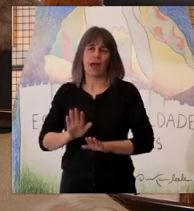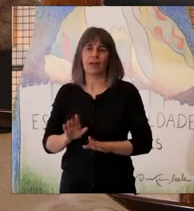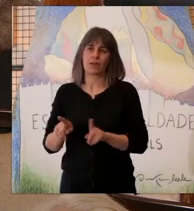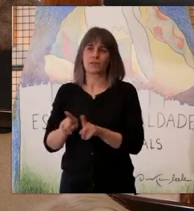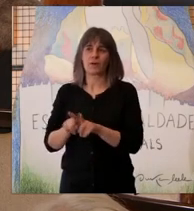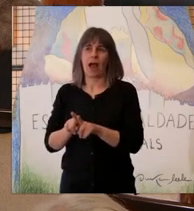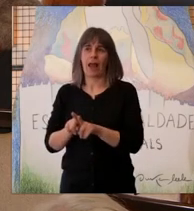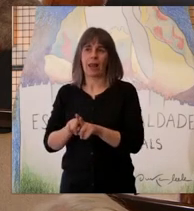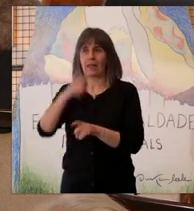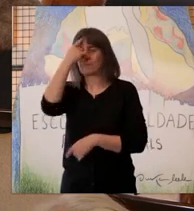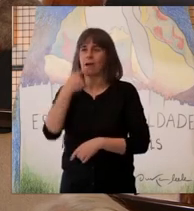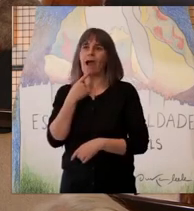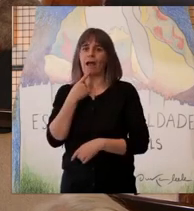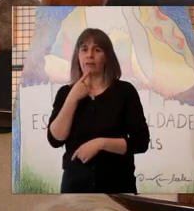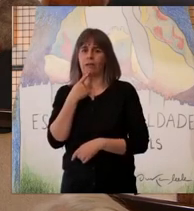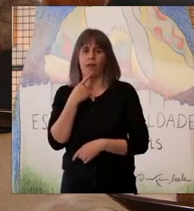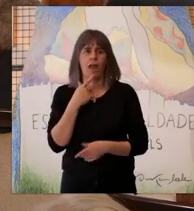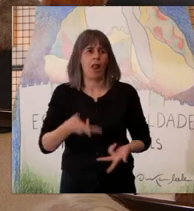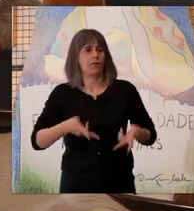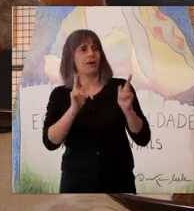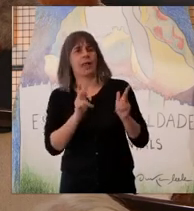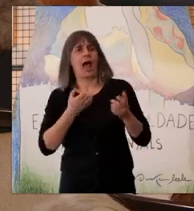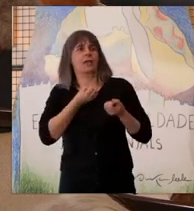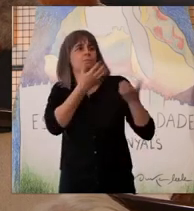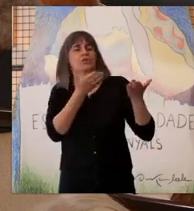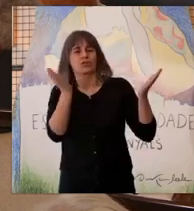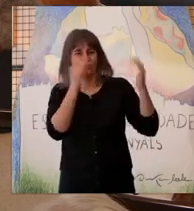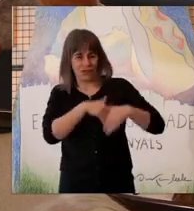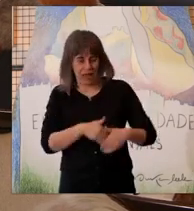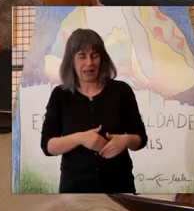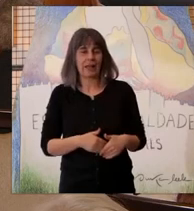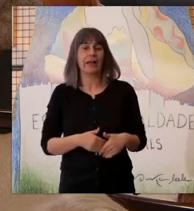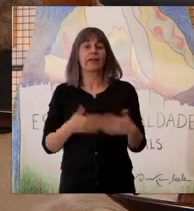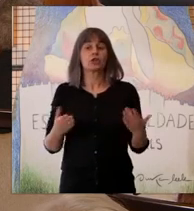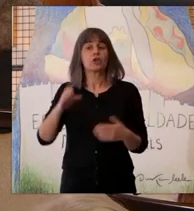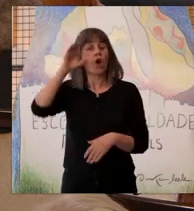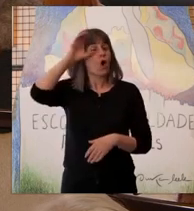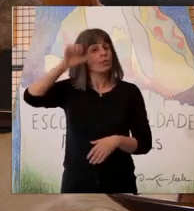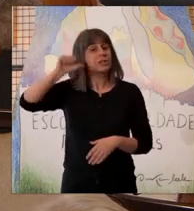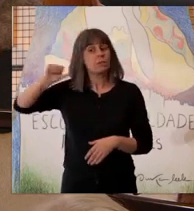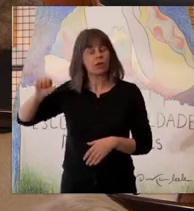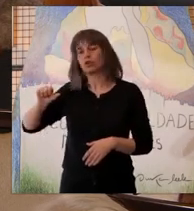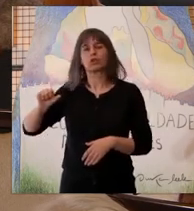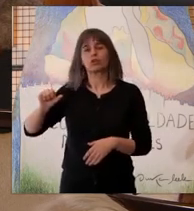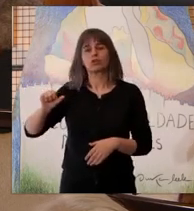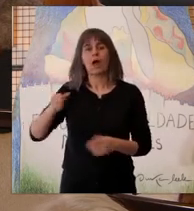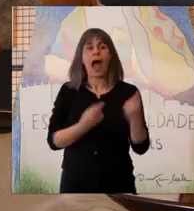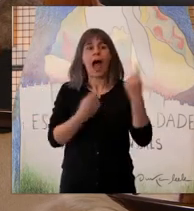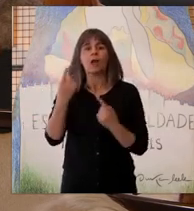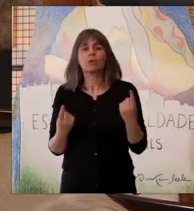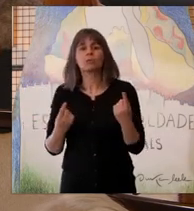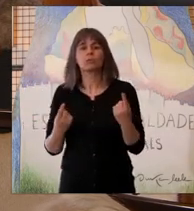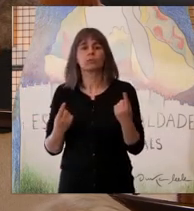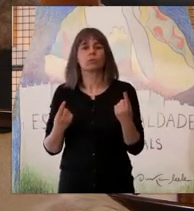como una vulneración de la libertad de expresión los observatorios que hay ninguno tiene carácter No